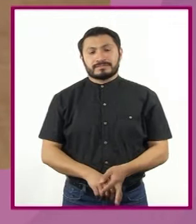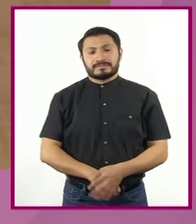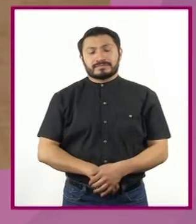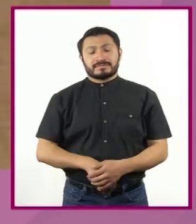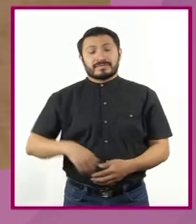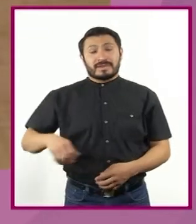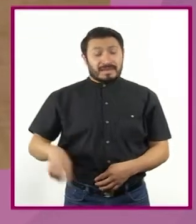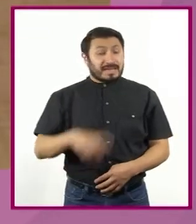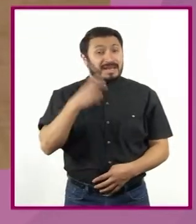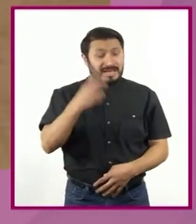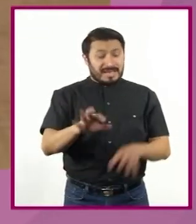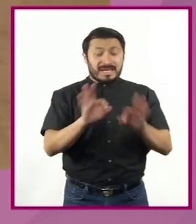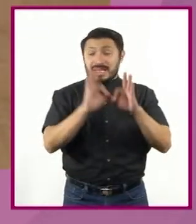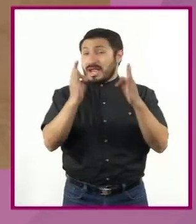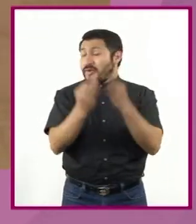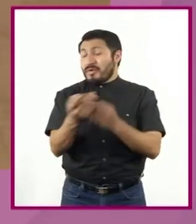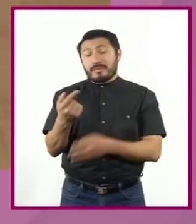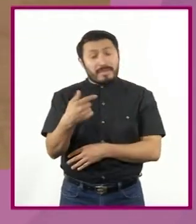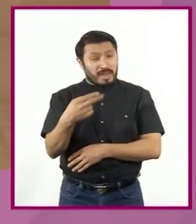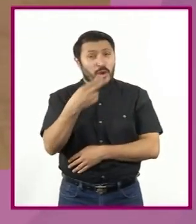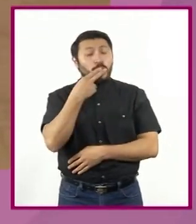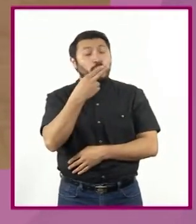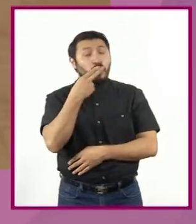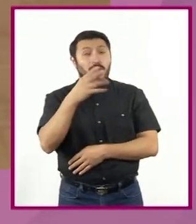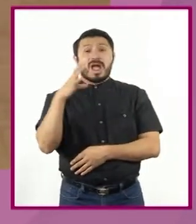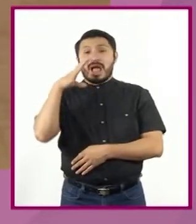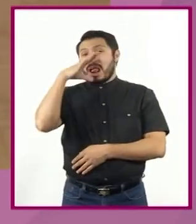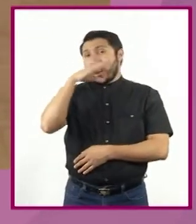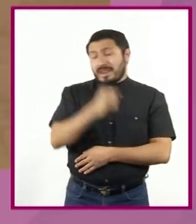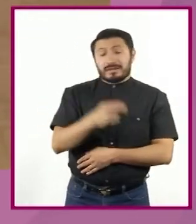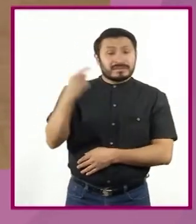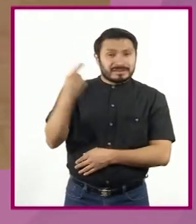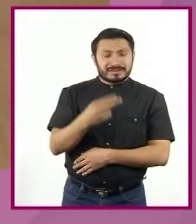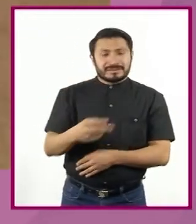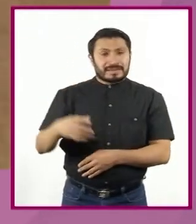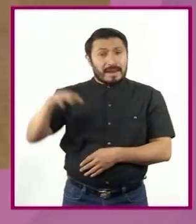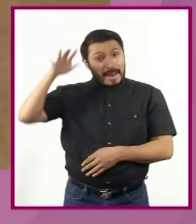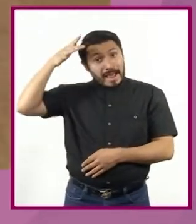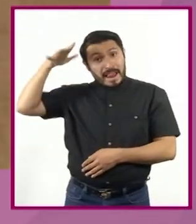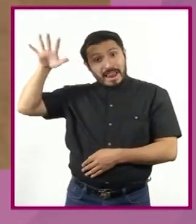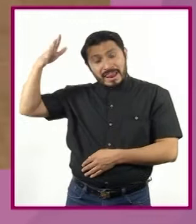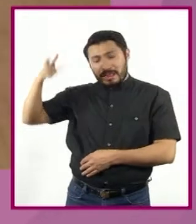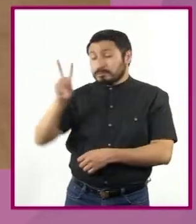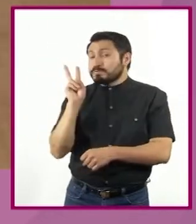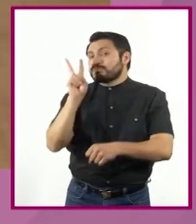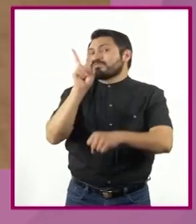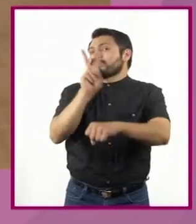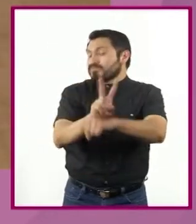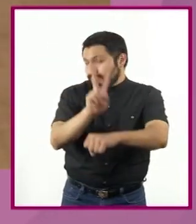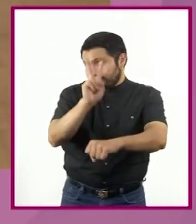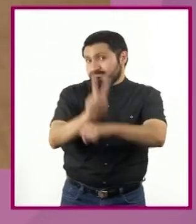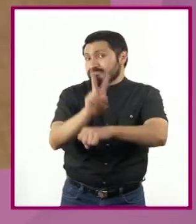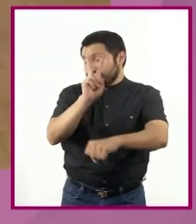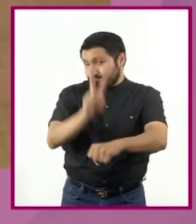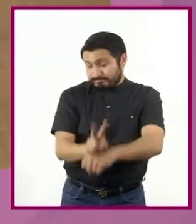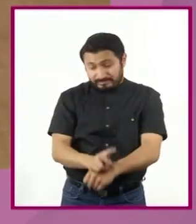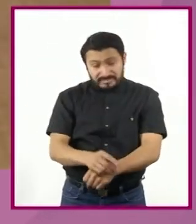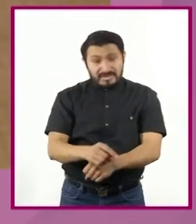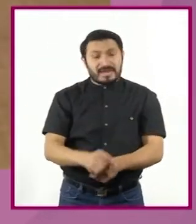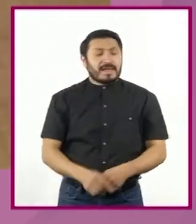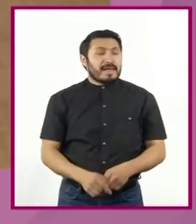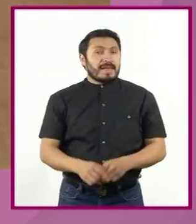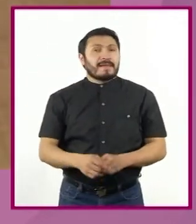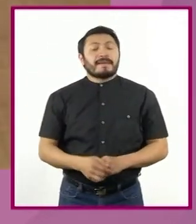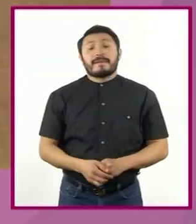Al ser una técnica que utiliza calor, se requiere la supervisión de un adulto, además de que, como